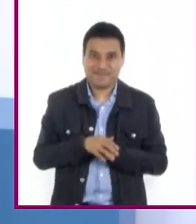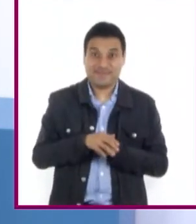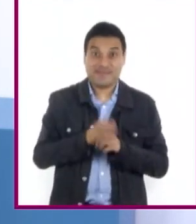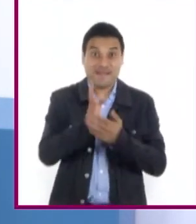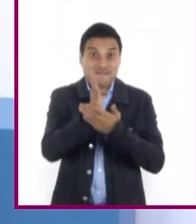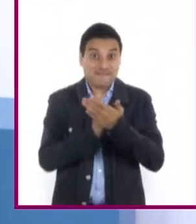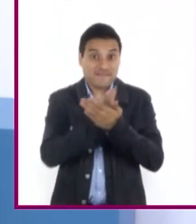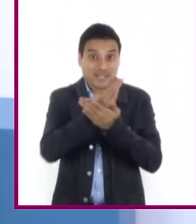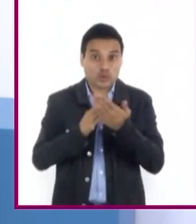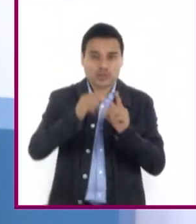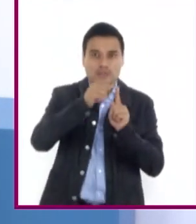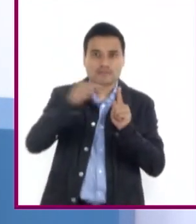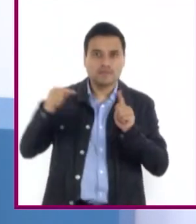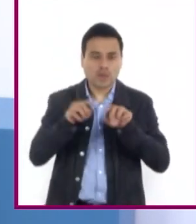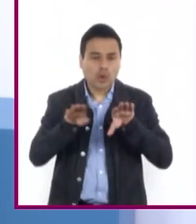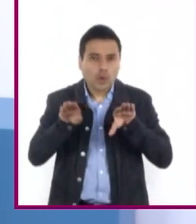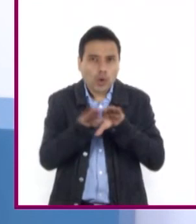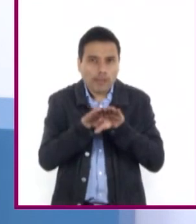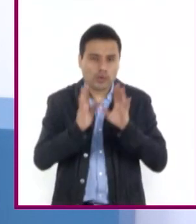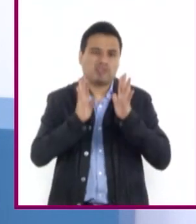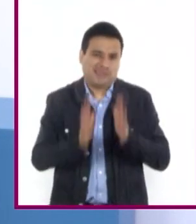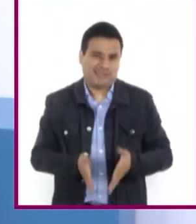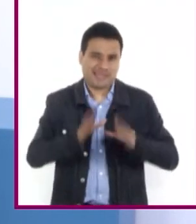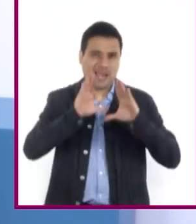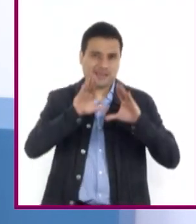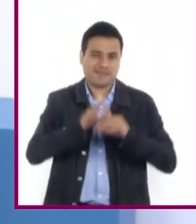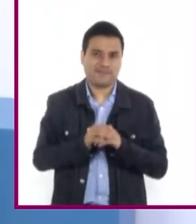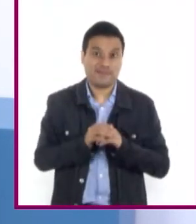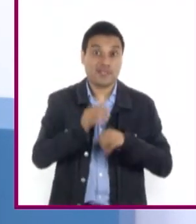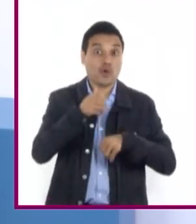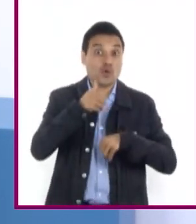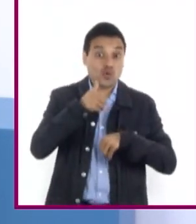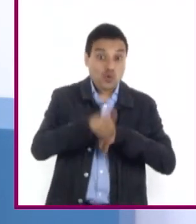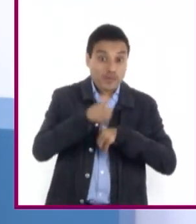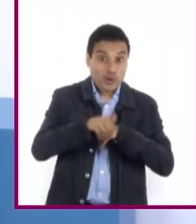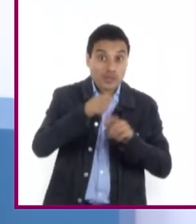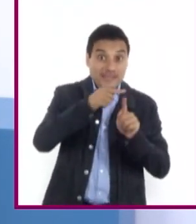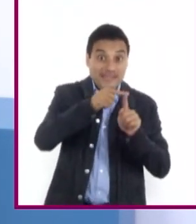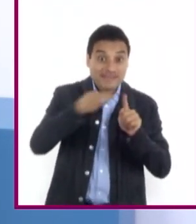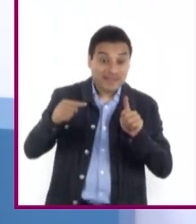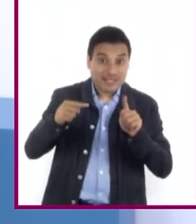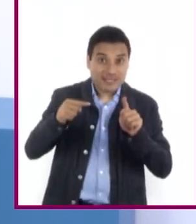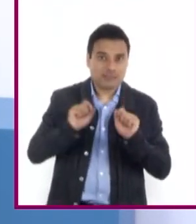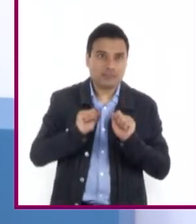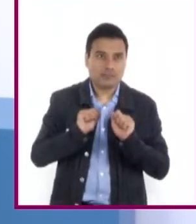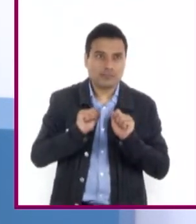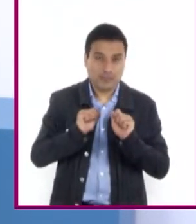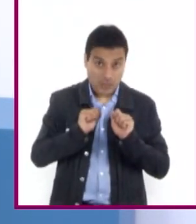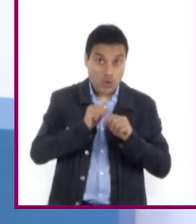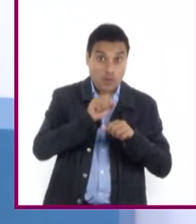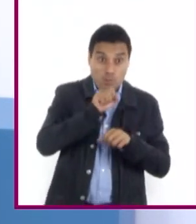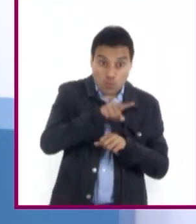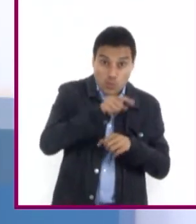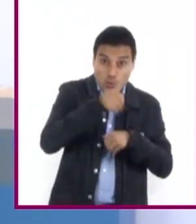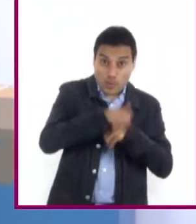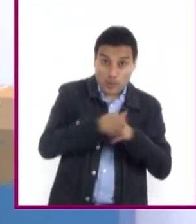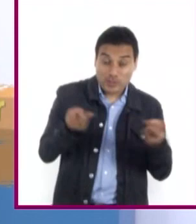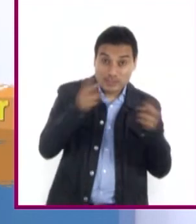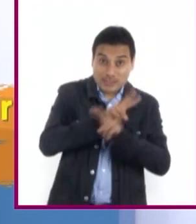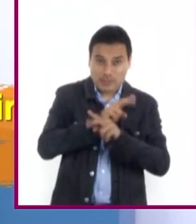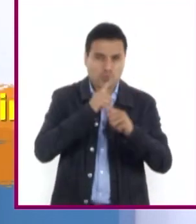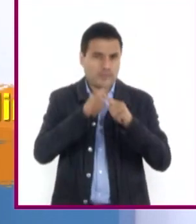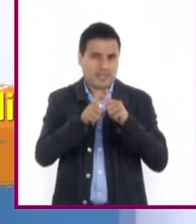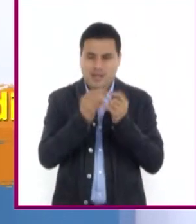fracciones y vimos que dividir un número es lo mismo que multiplicar por su recíproco.